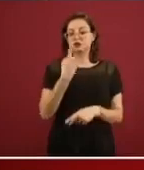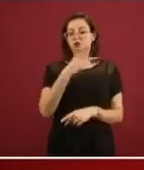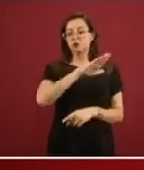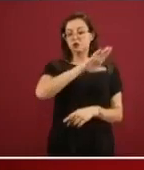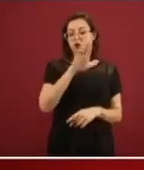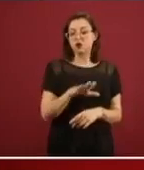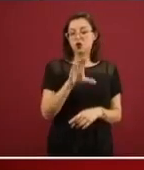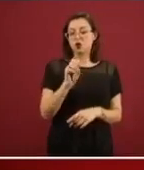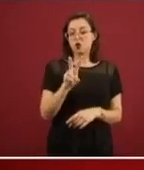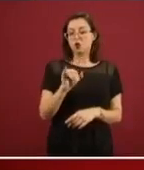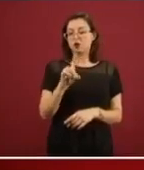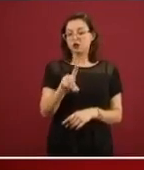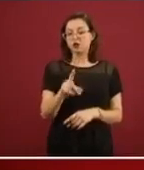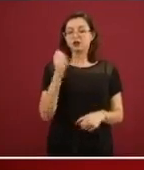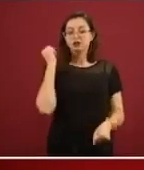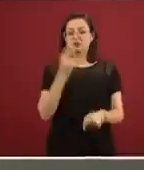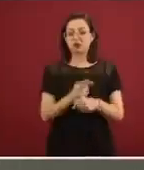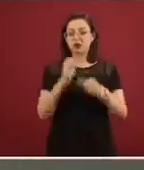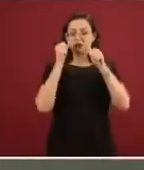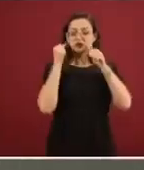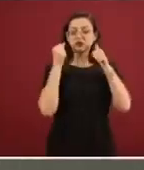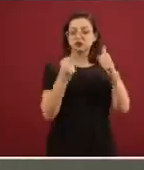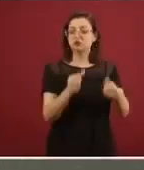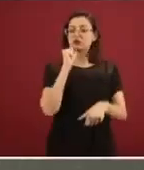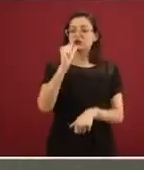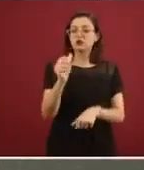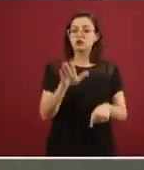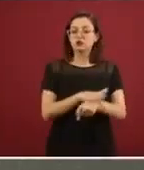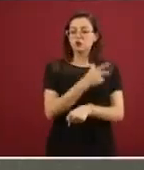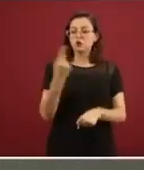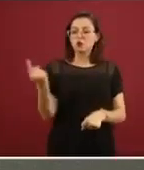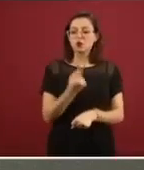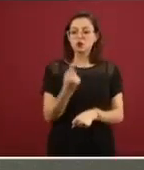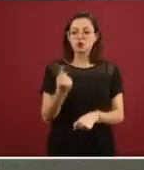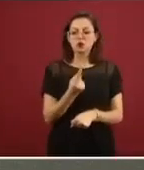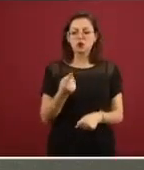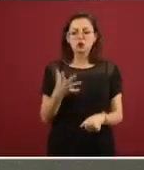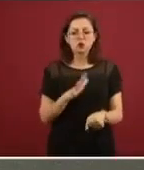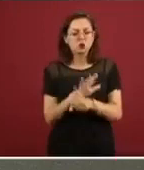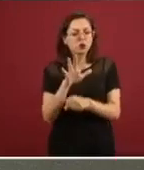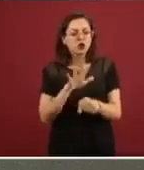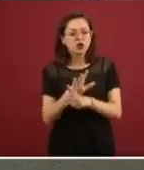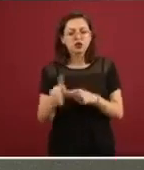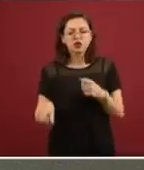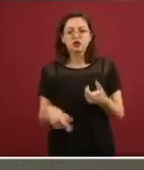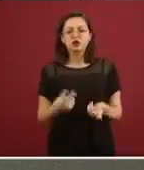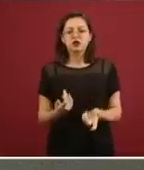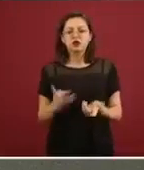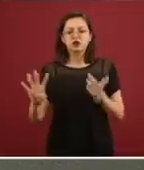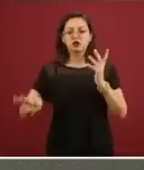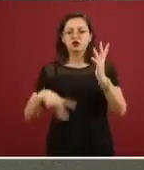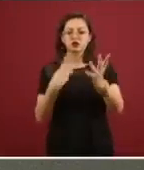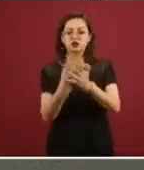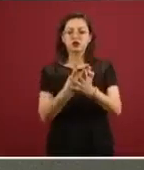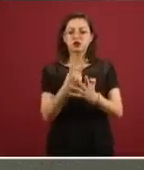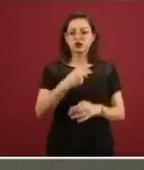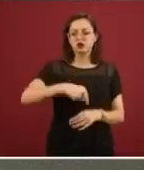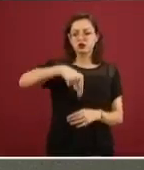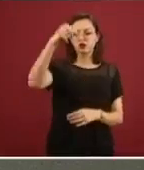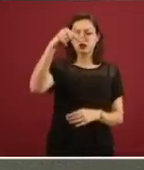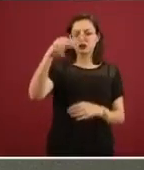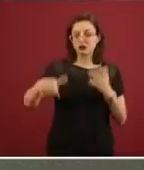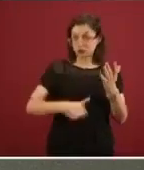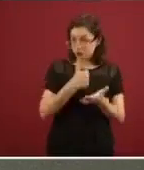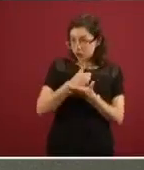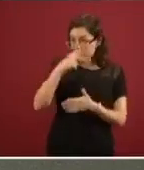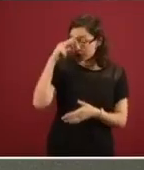¿Por qué no se actuó con prontitud? Esta sería la pregunta. Perdón, si me puede especificar dónde ocurrió esto que me está diciendo. En el reclusorio norte. ¿De la